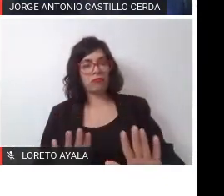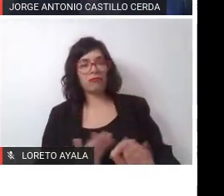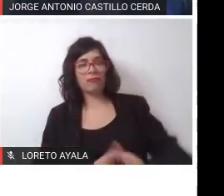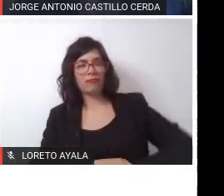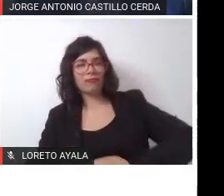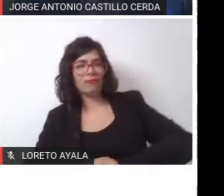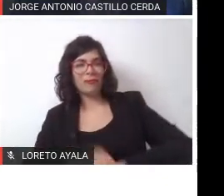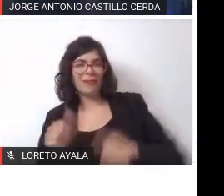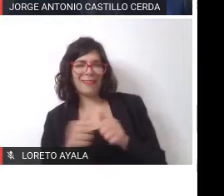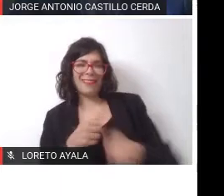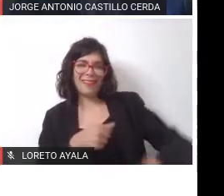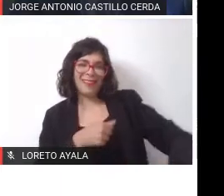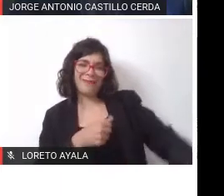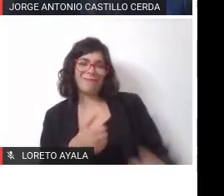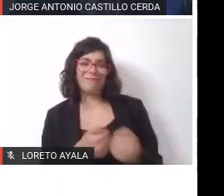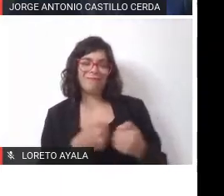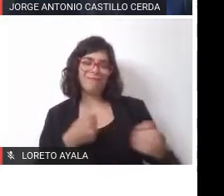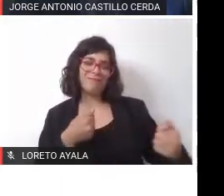estiramiento.